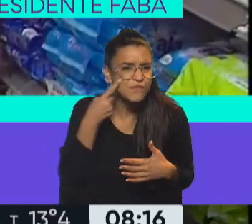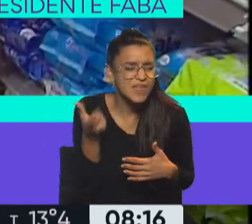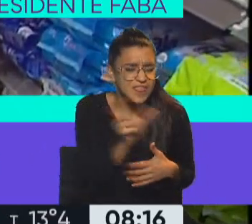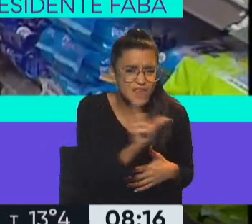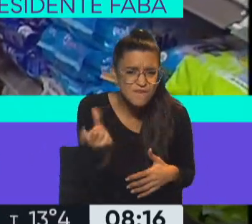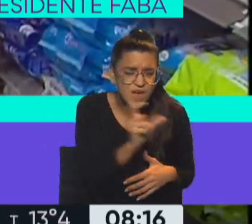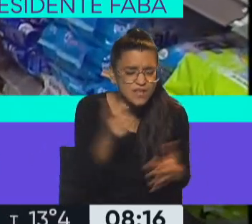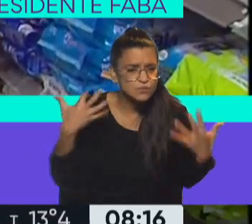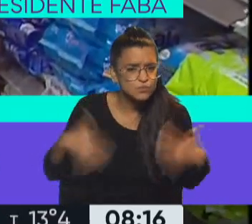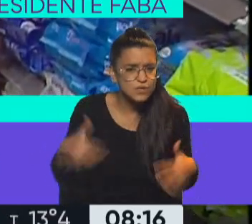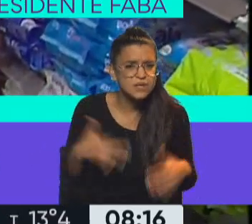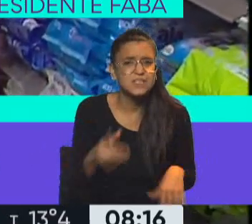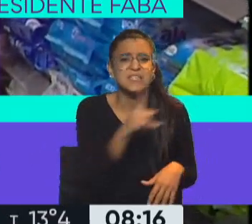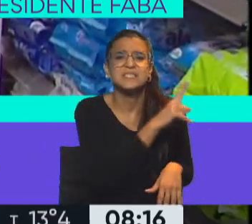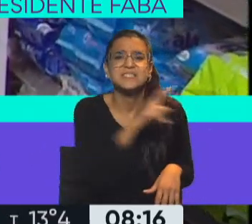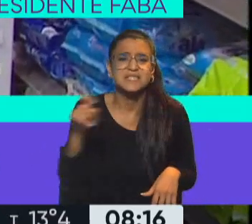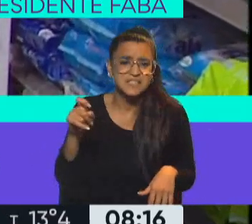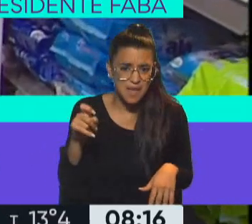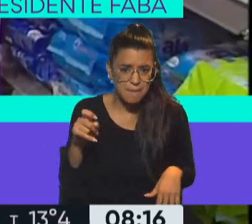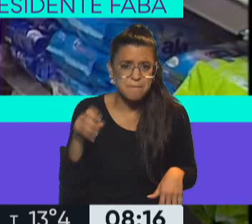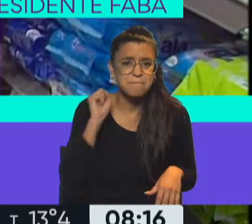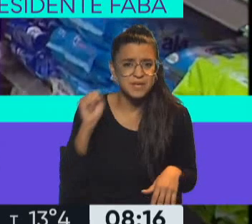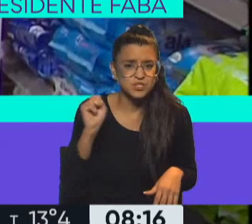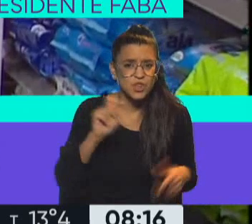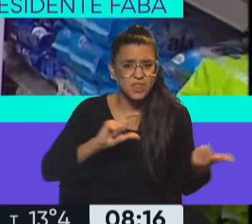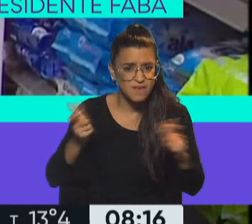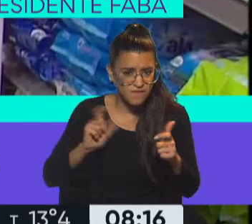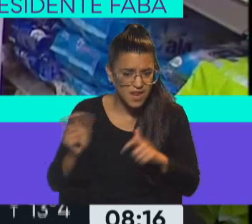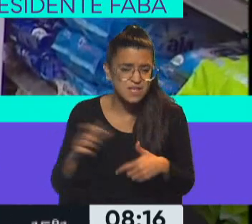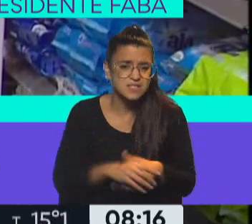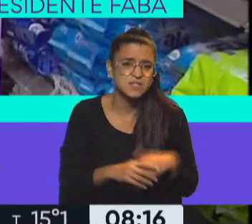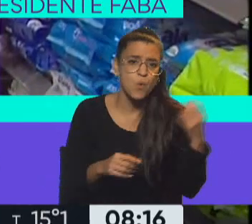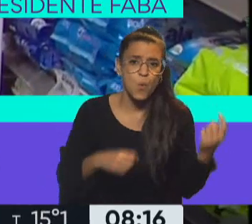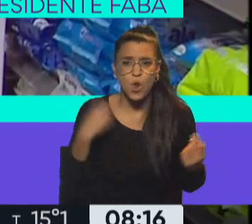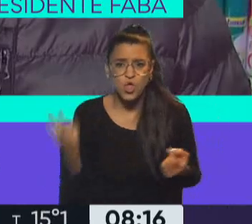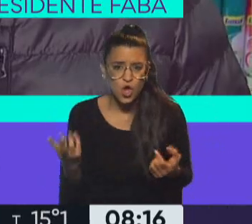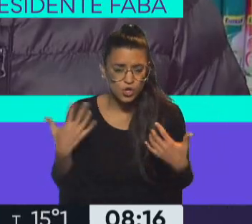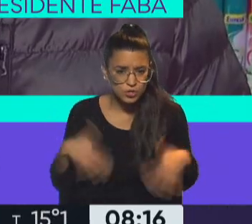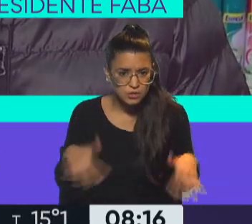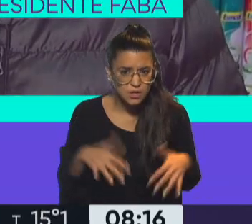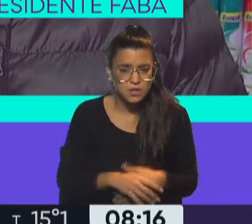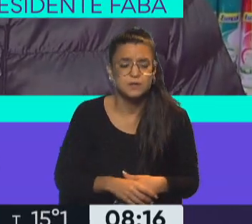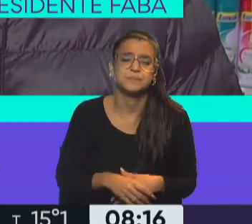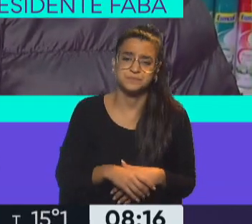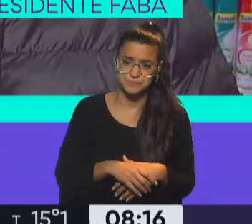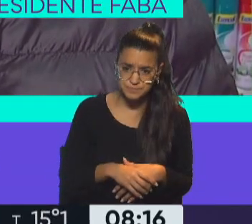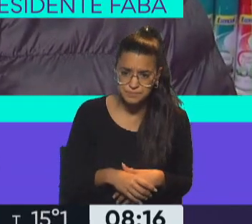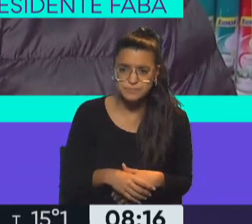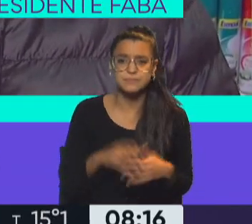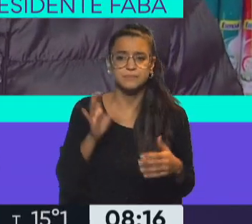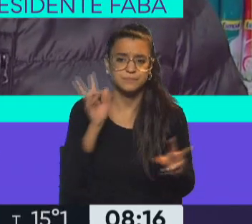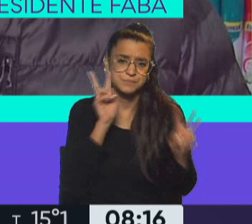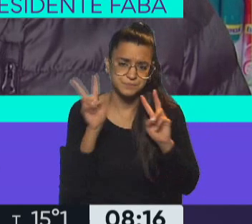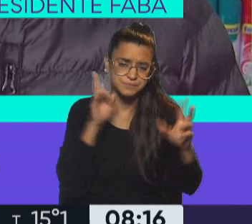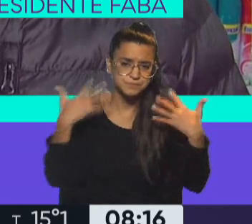la brecha que se marca entre esos 100 pesos de diferencia entre uno y otro claro y esto y esto es lo que se